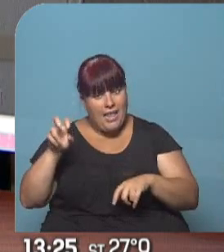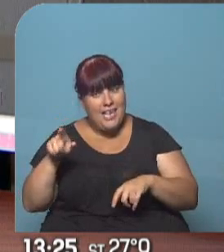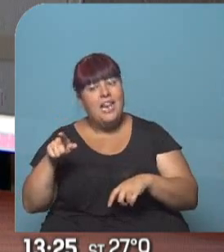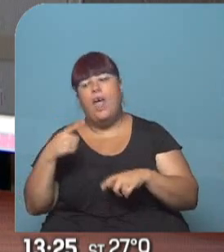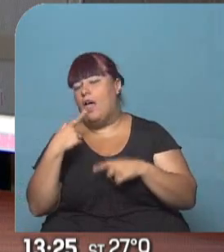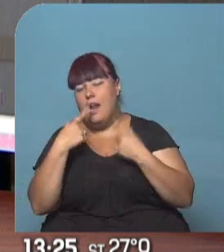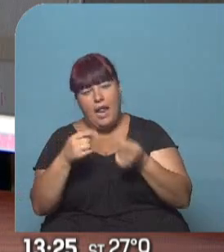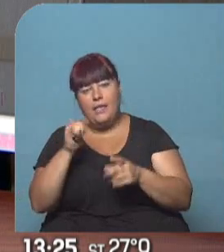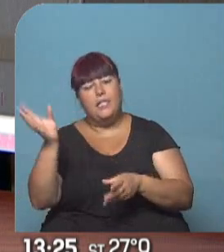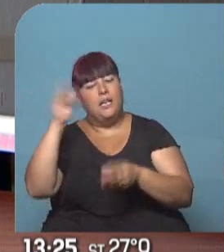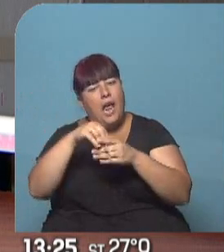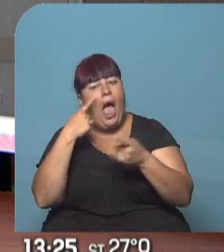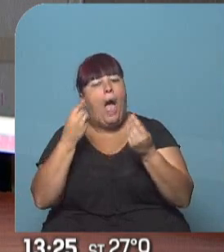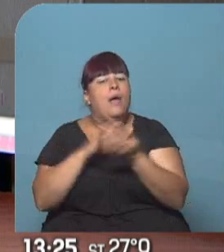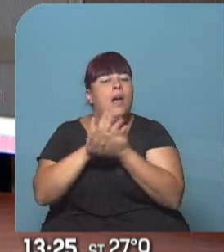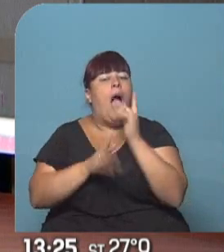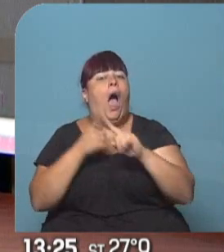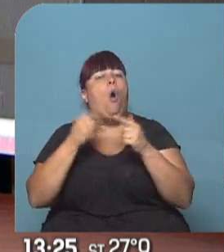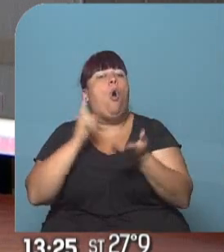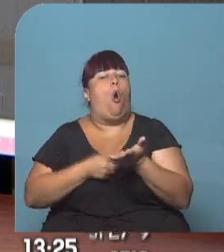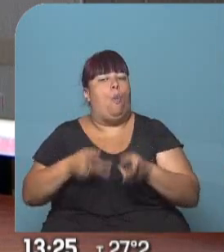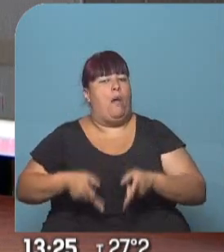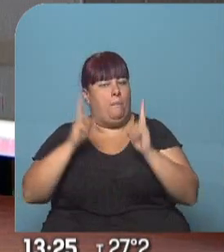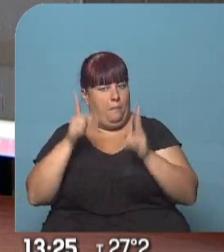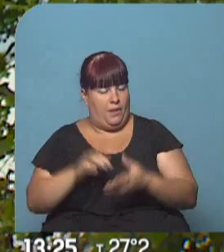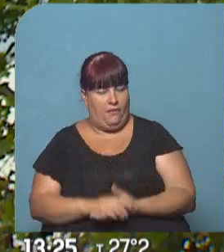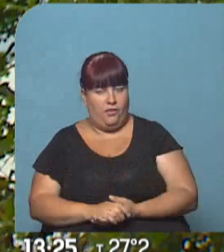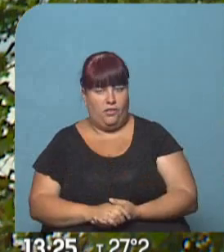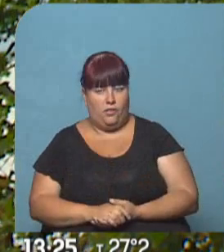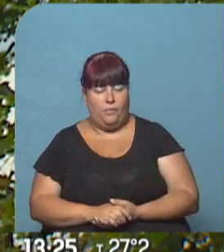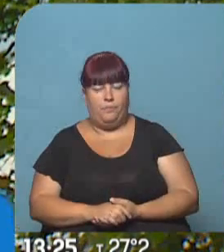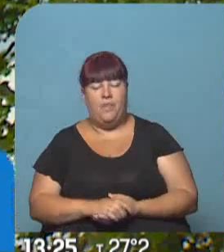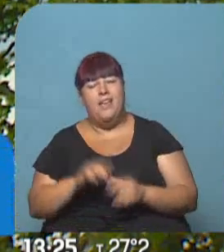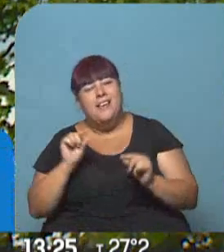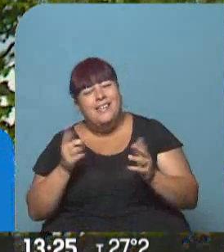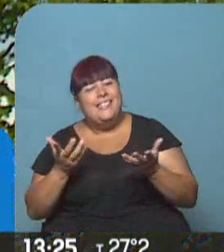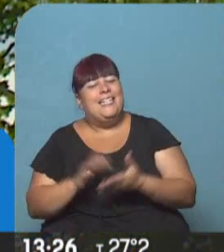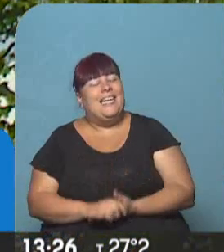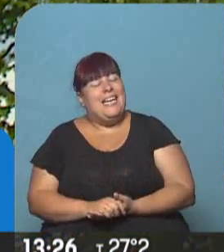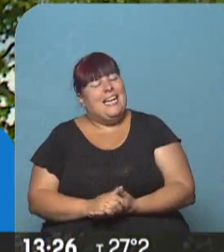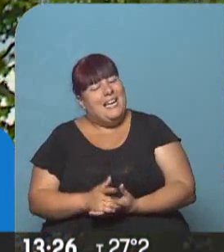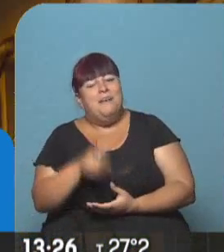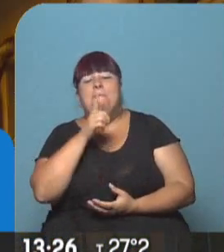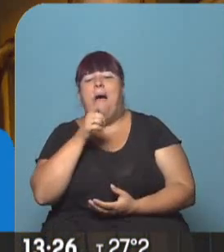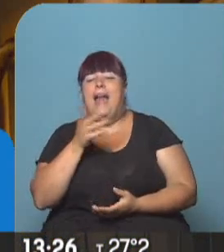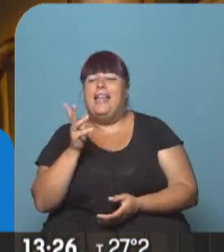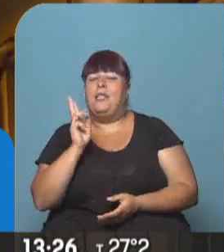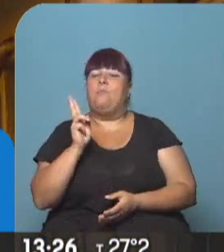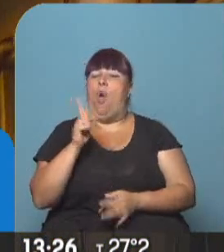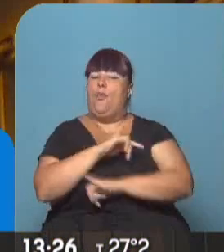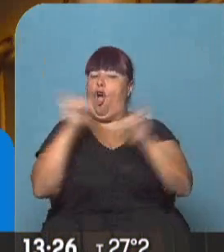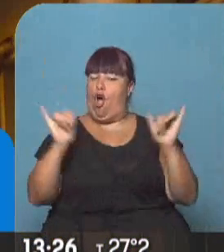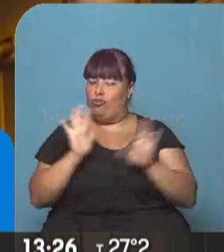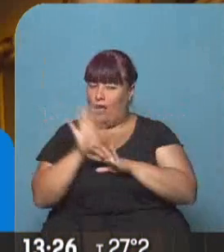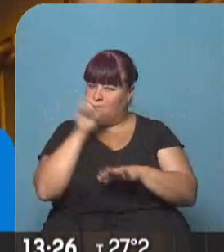están reclamando participar de las decisiones que tome el consorcio en general. Hay algo que parece que no se puede